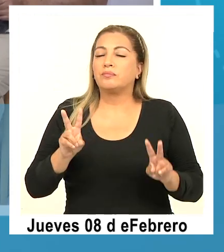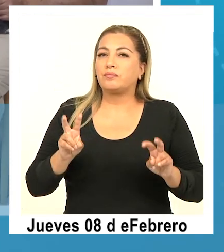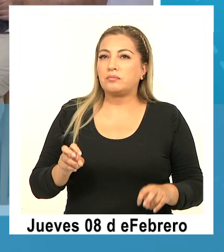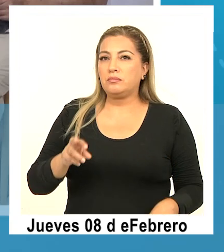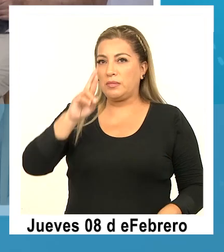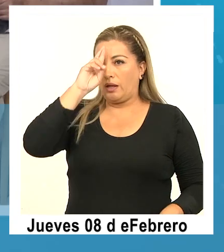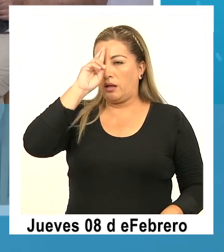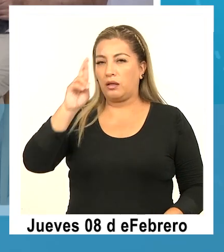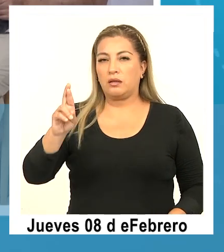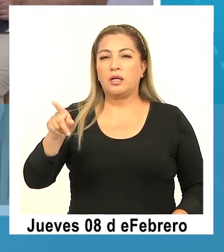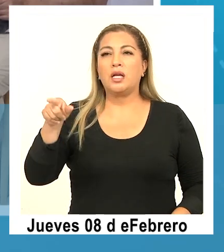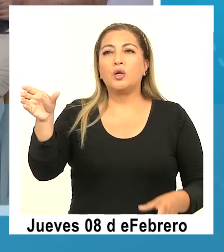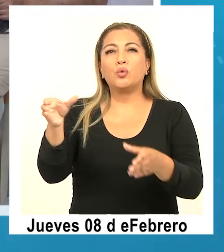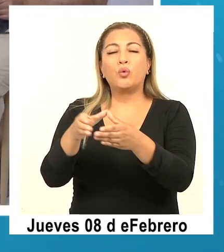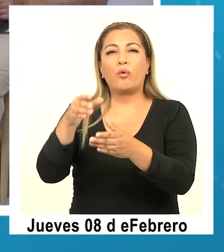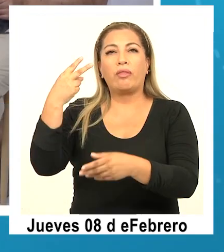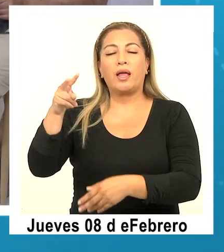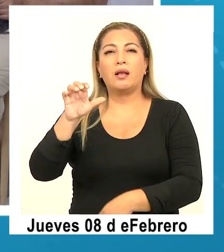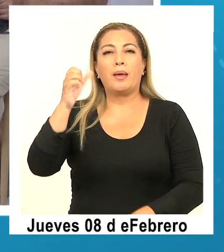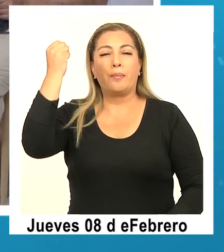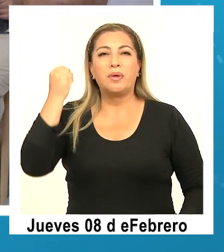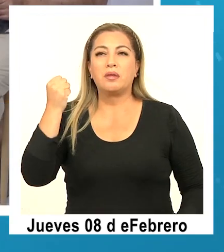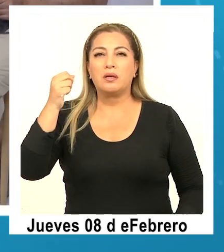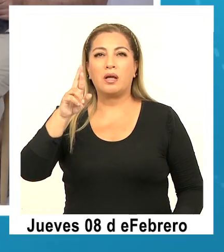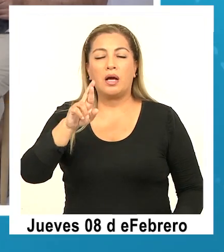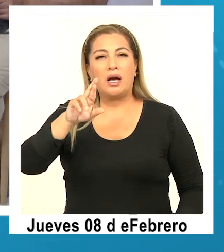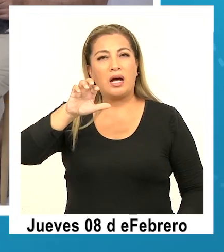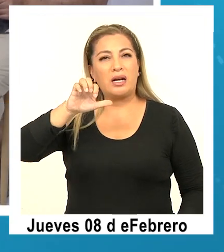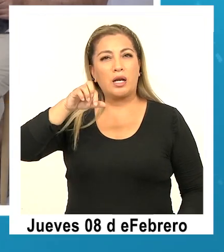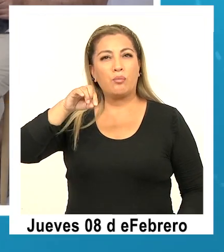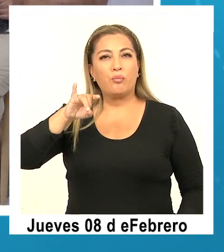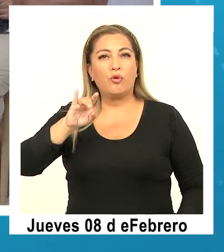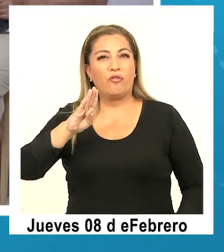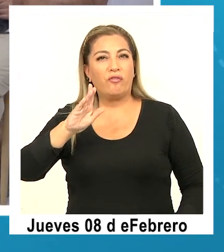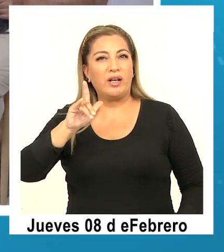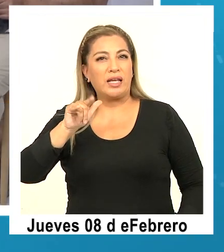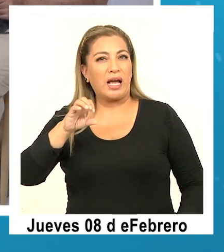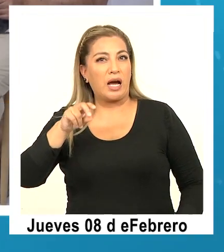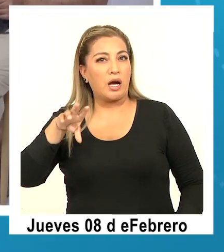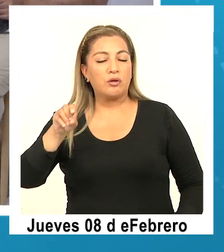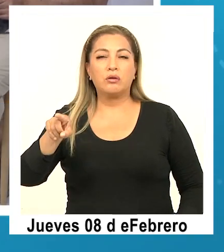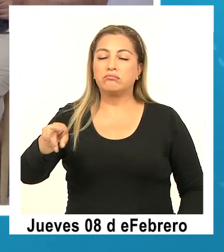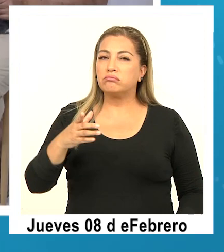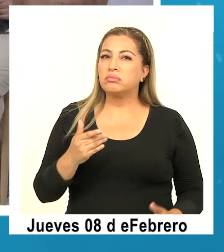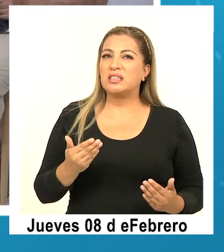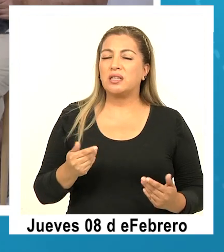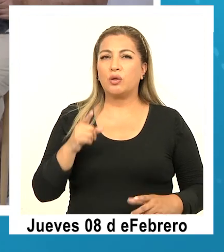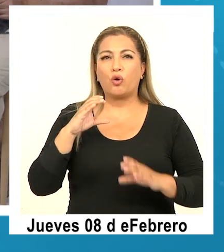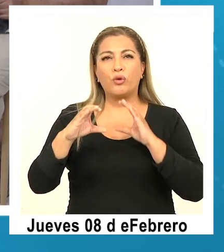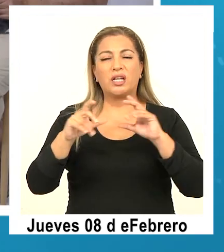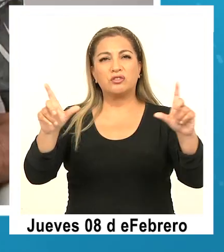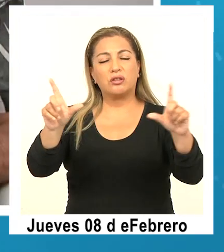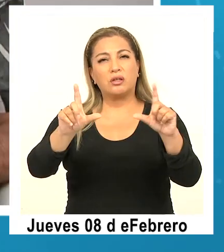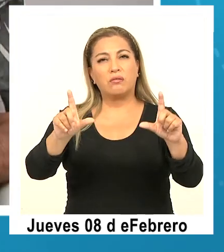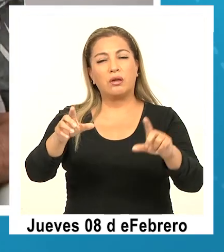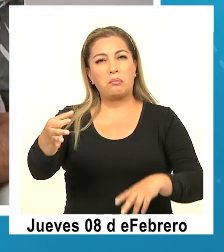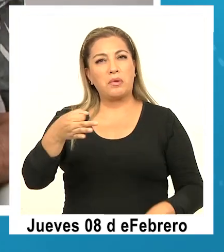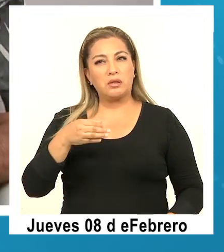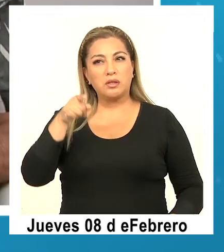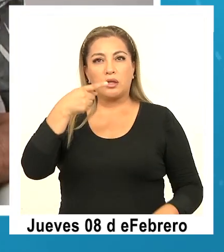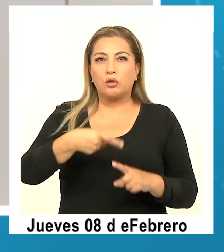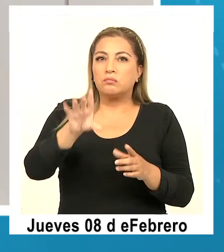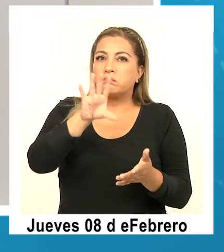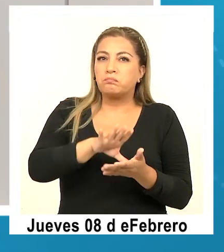creo que es republicano, que es necesario, y que en algún medio de comunicación ayer me decían, mire, esto en